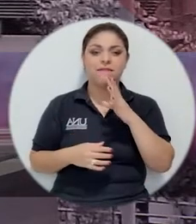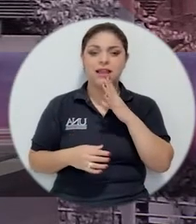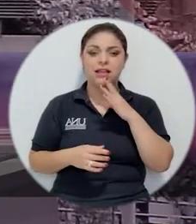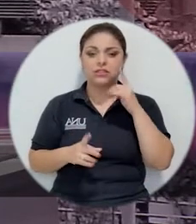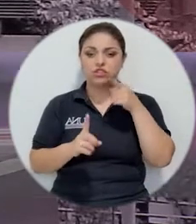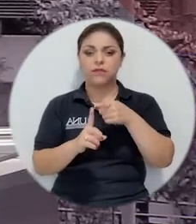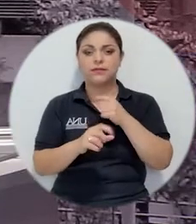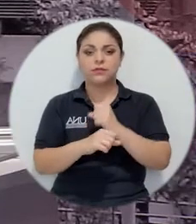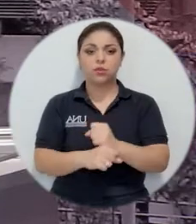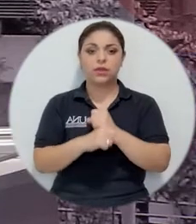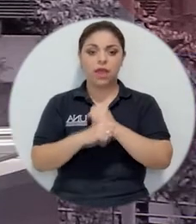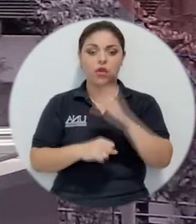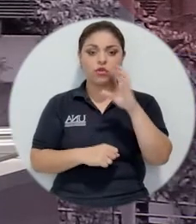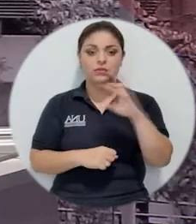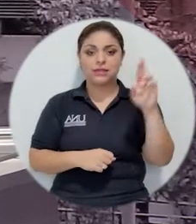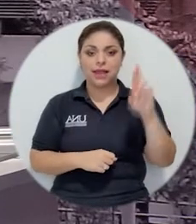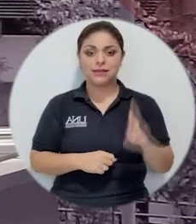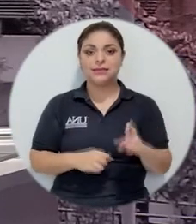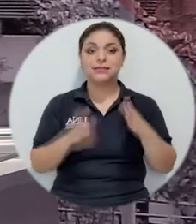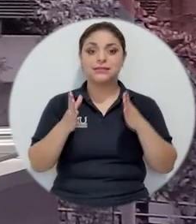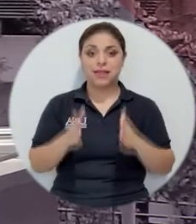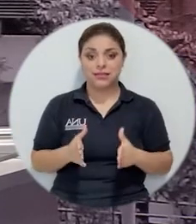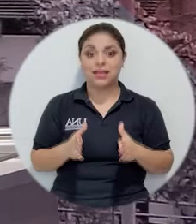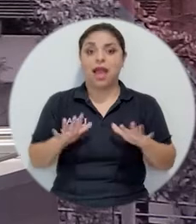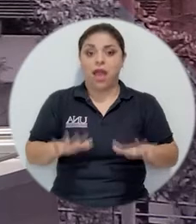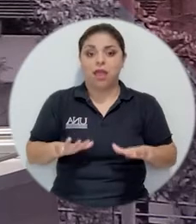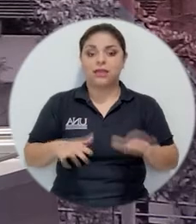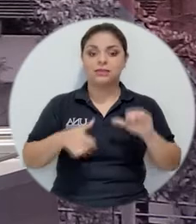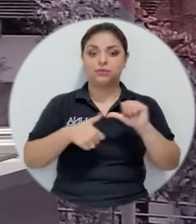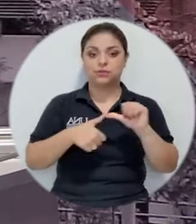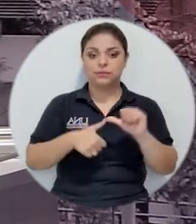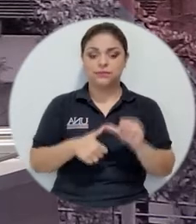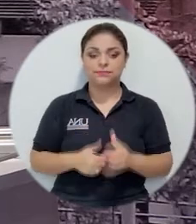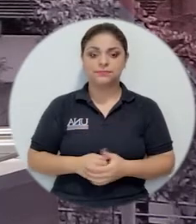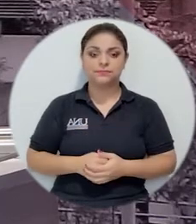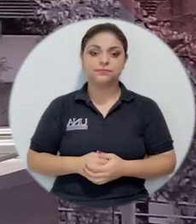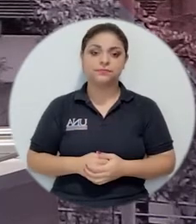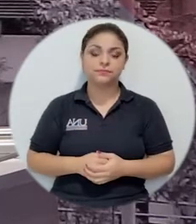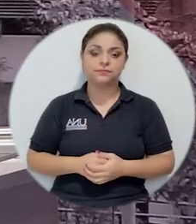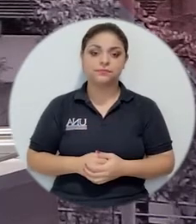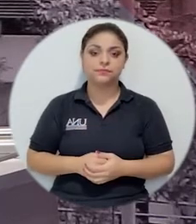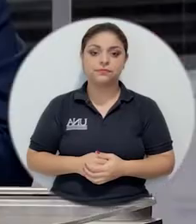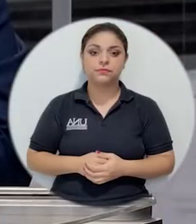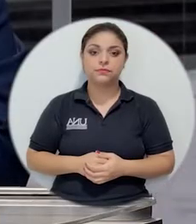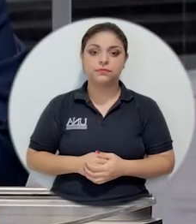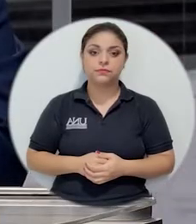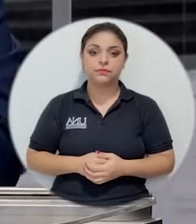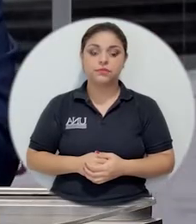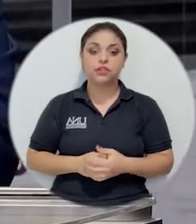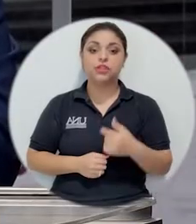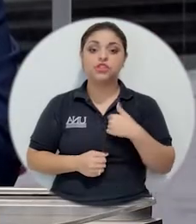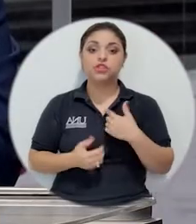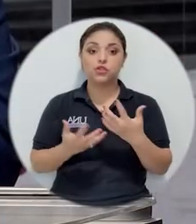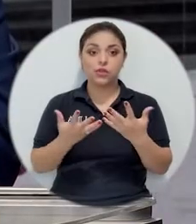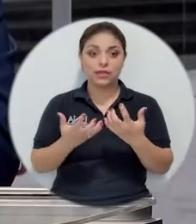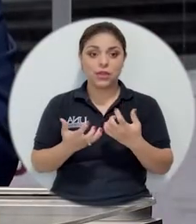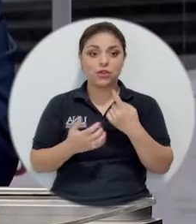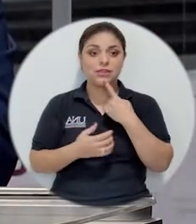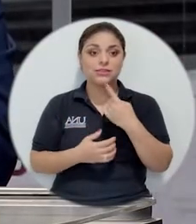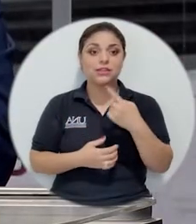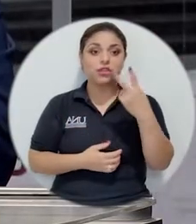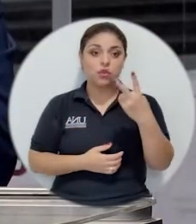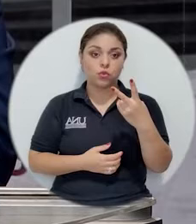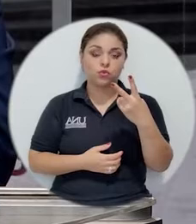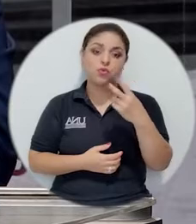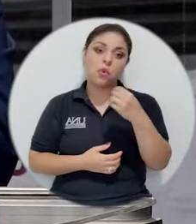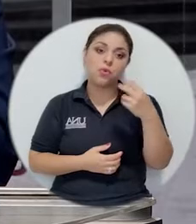seguridad costarricense en el marco de la Centroamérica en que estamos ubicados? Yo quisiera mencionar por lo menos